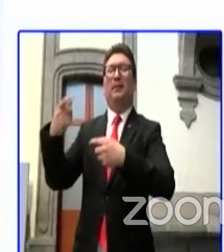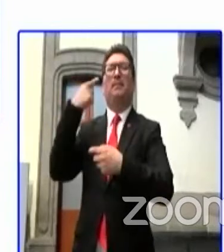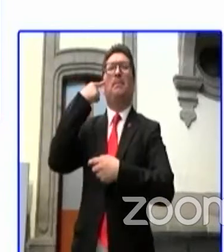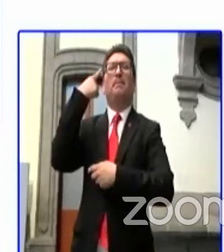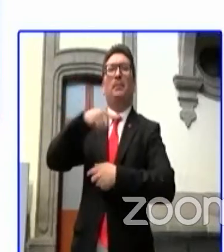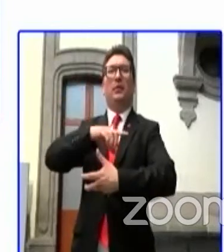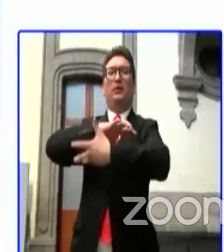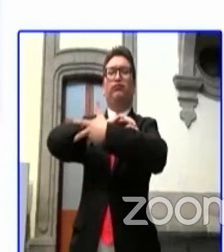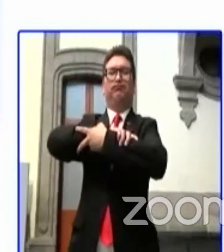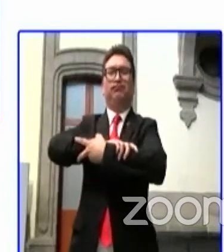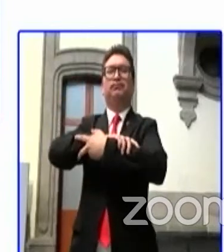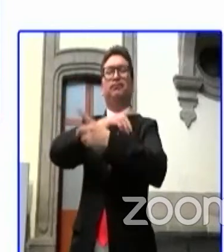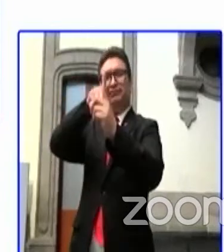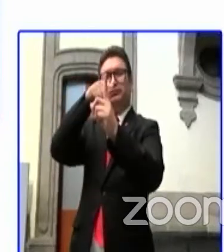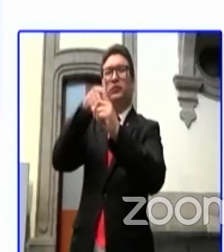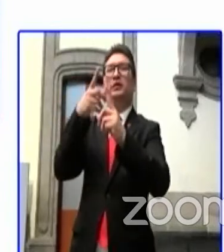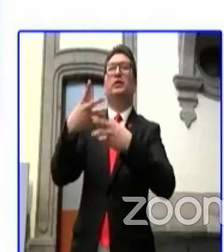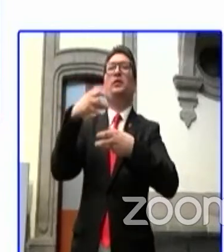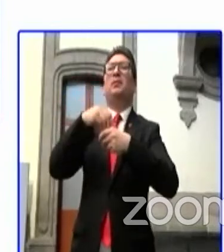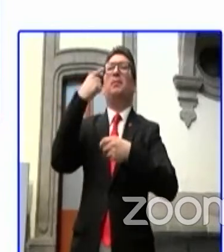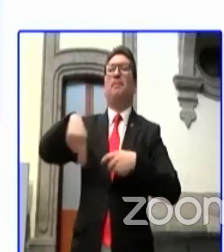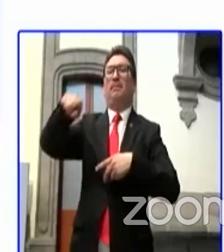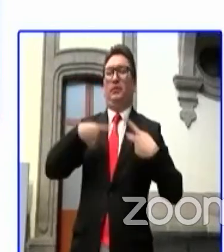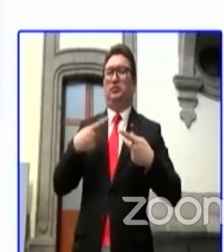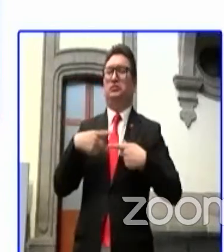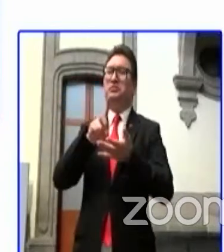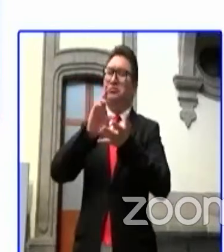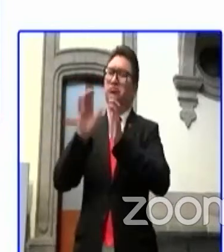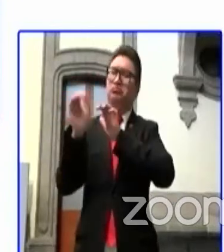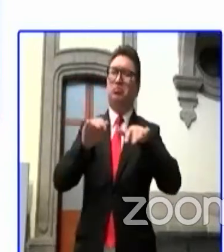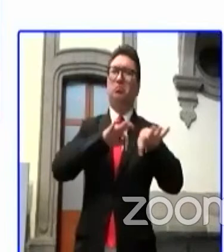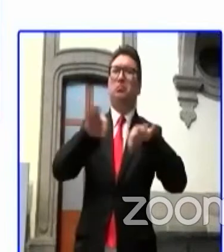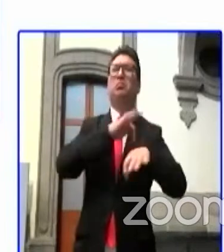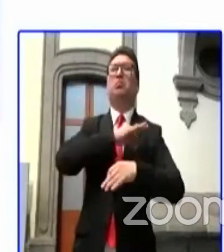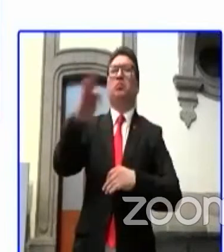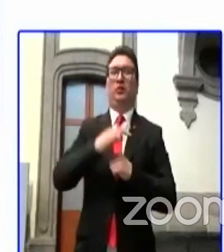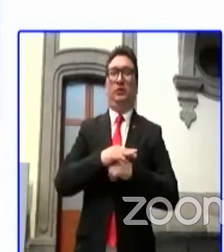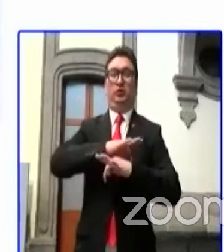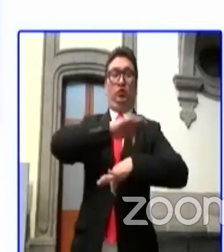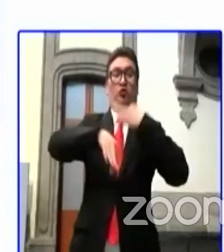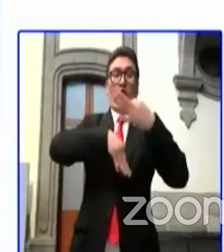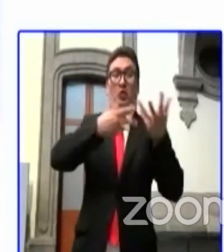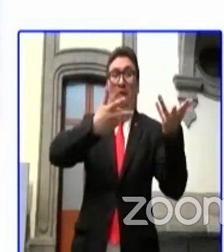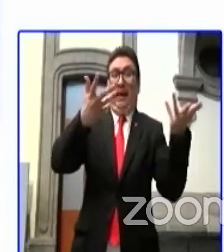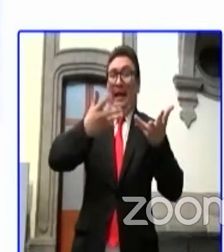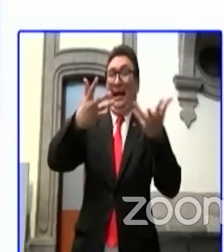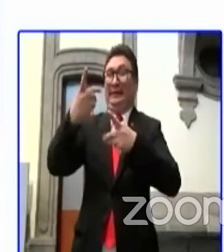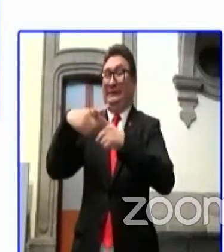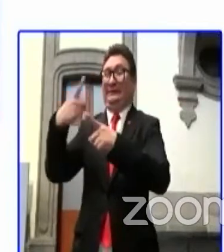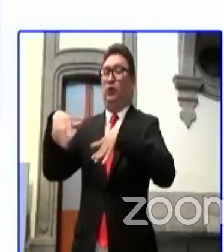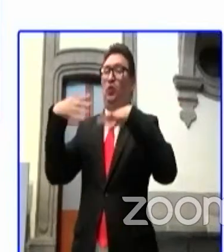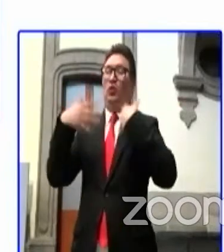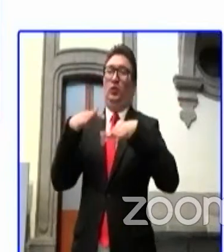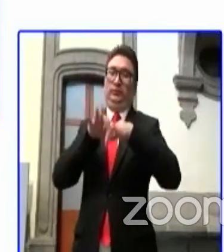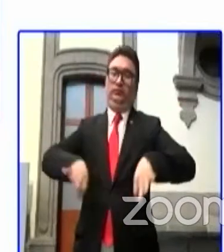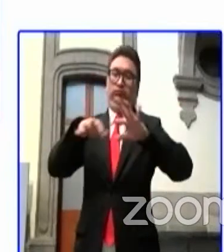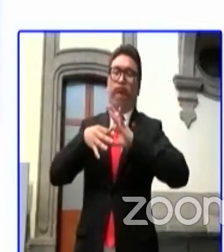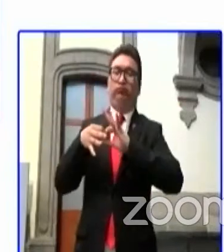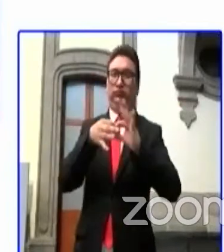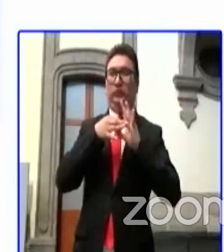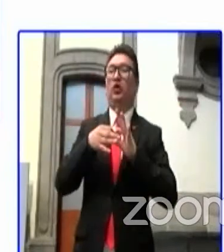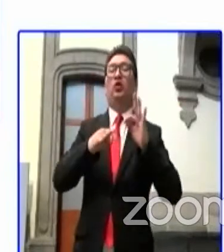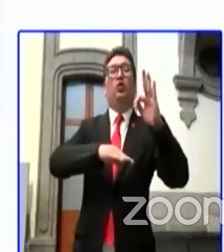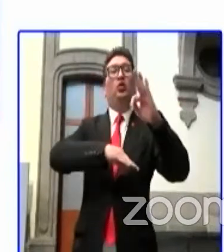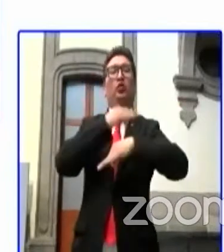inclusión laboral de las personas con discapacidad, para que todos pongamos nuestro granote de arena. Y pues sean